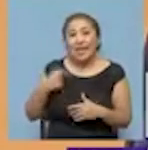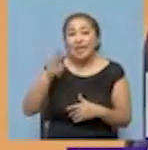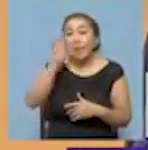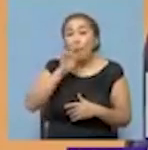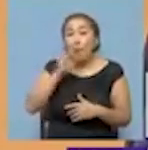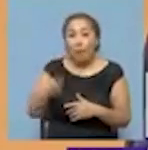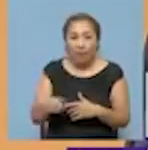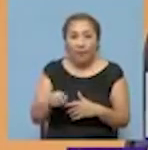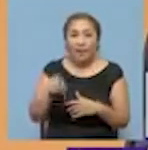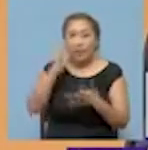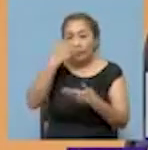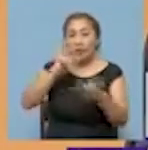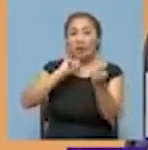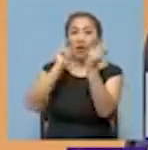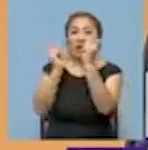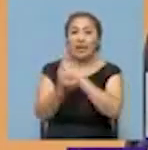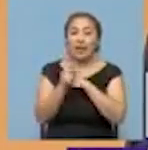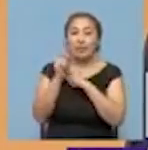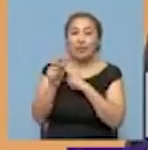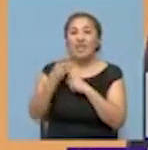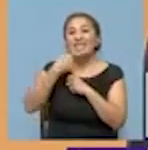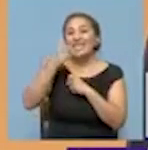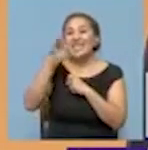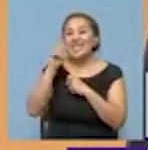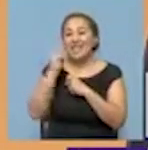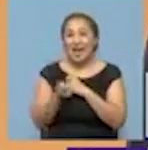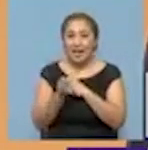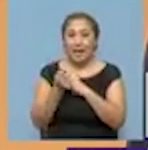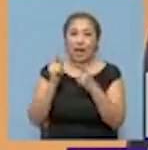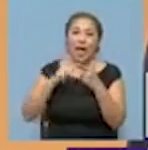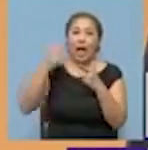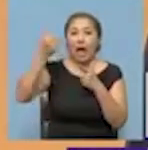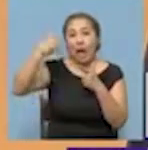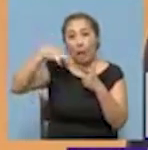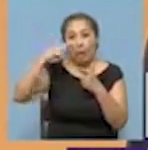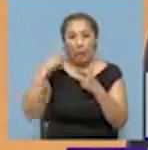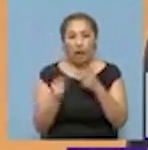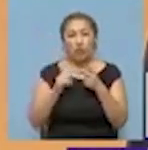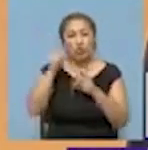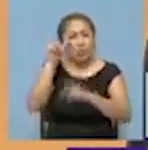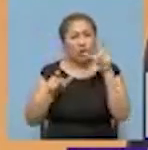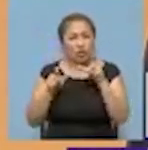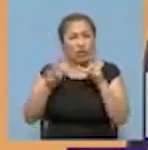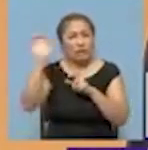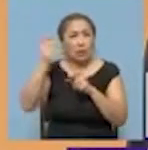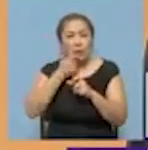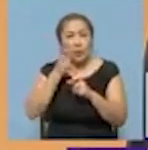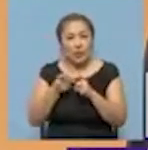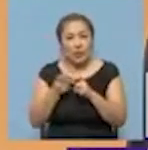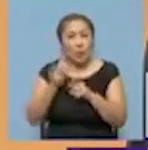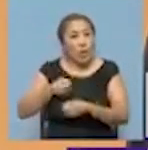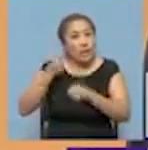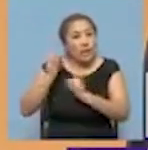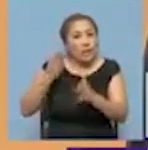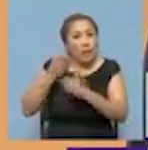que luego cambia de posición que fue esa la winter como amparo medina la guerrillera del ecuador no es cierto fue armada y